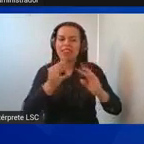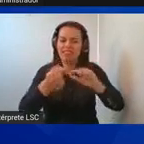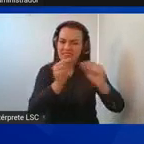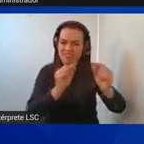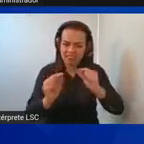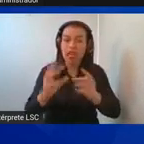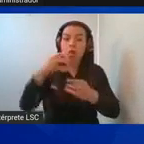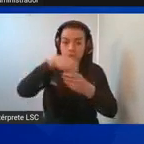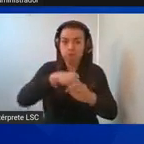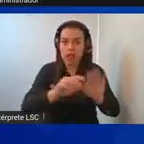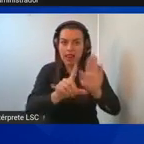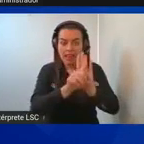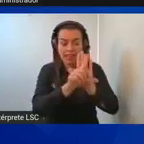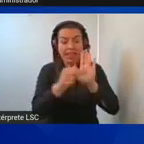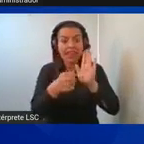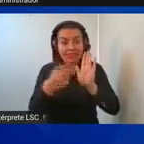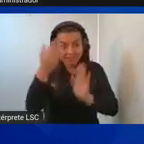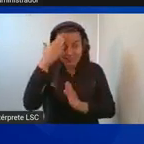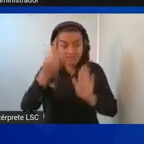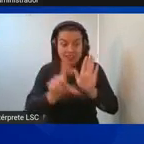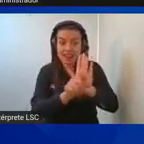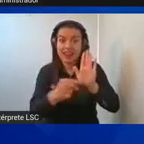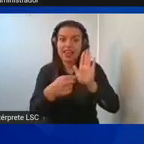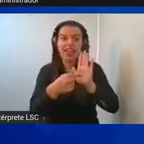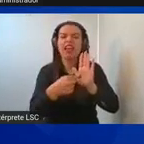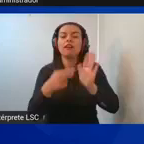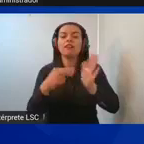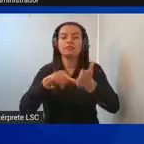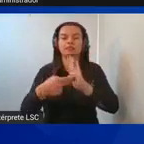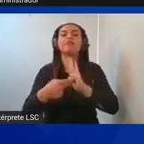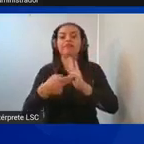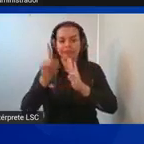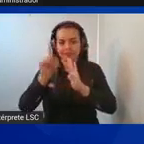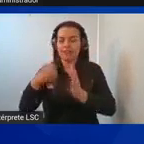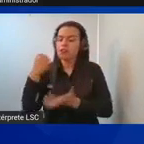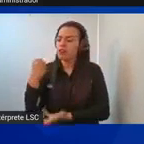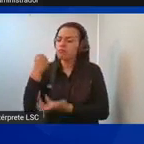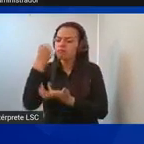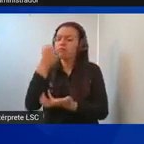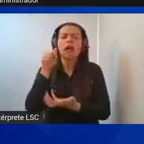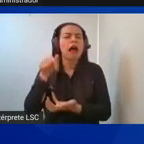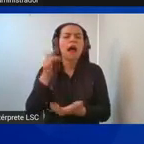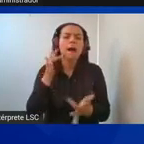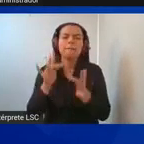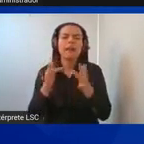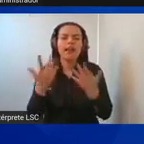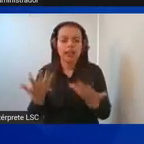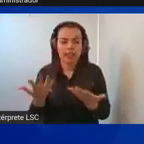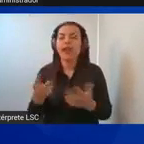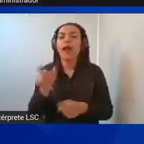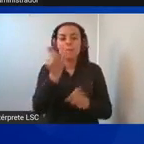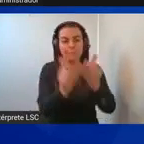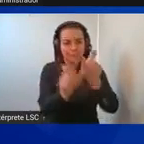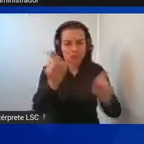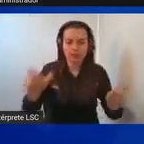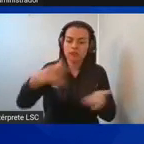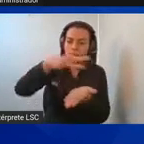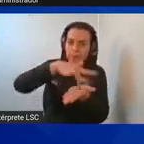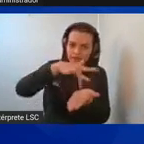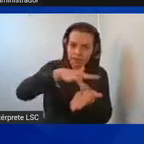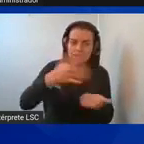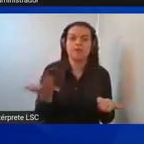ley. Y es que este proyecto de ley garantiza esa disposición de recursos para la participación de las personas y para